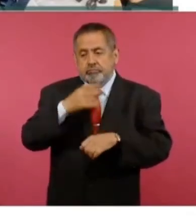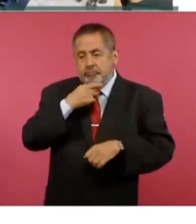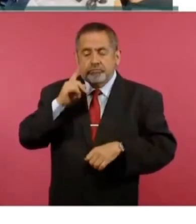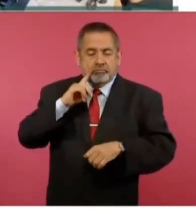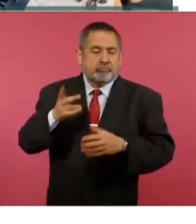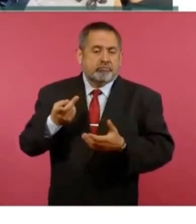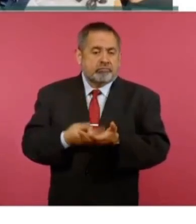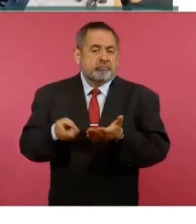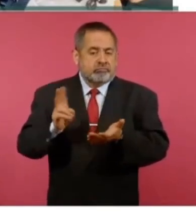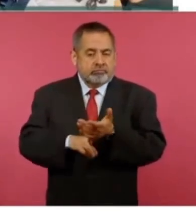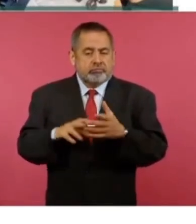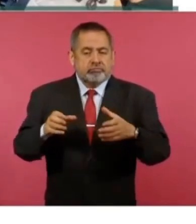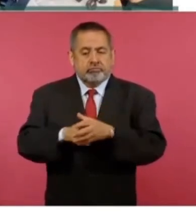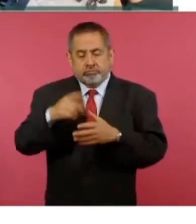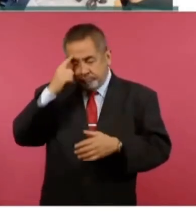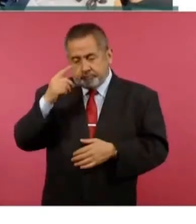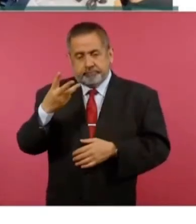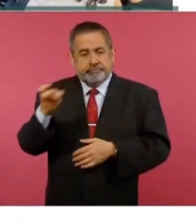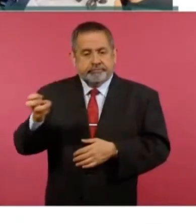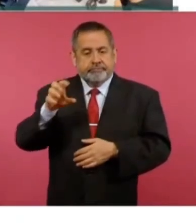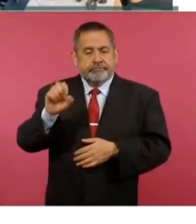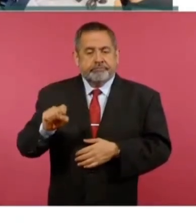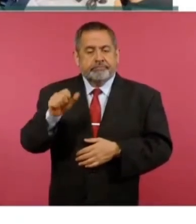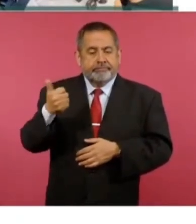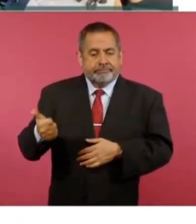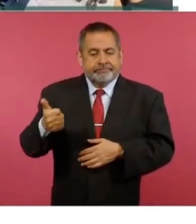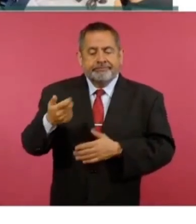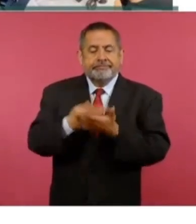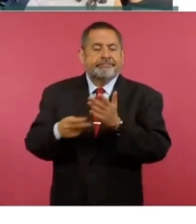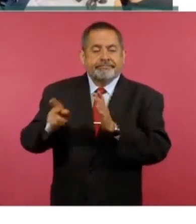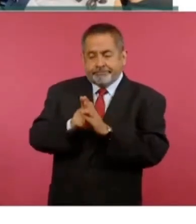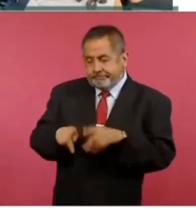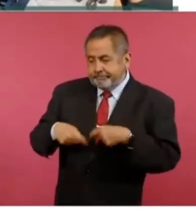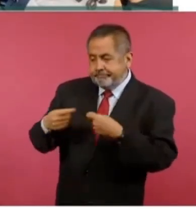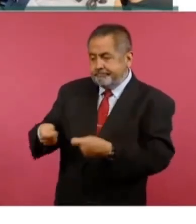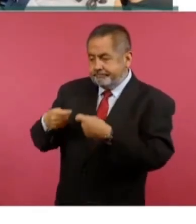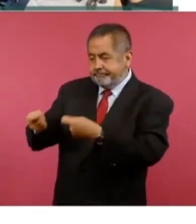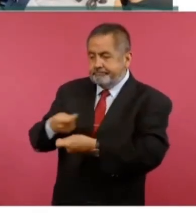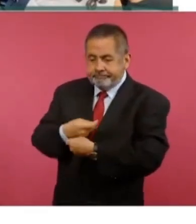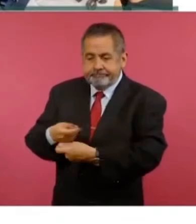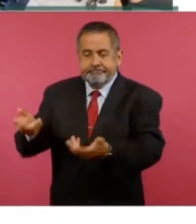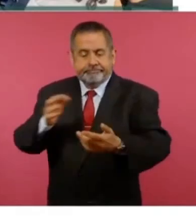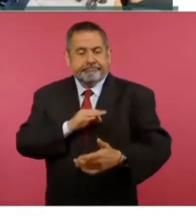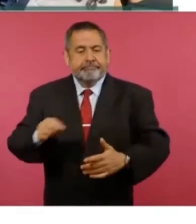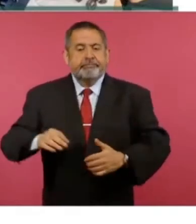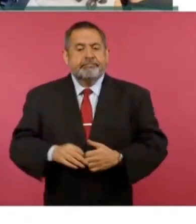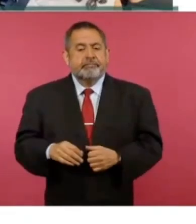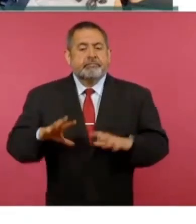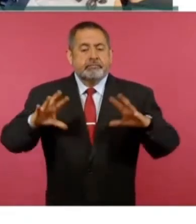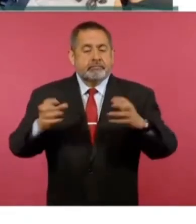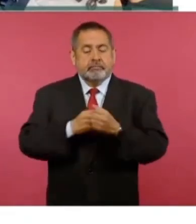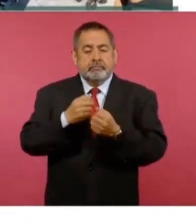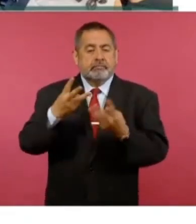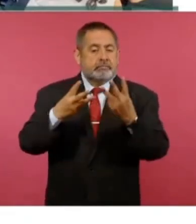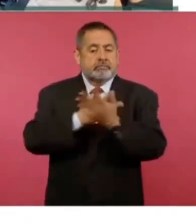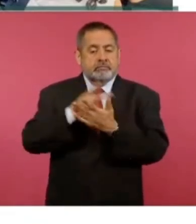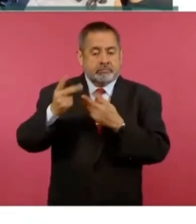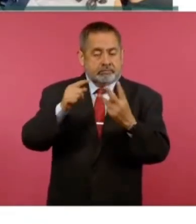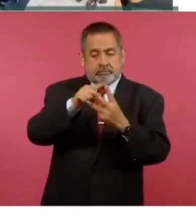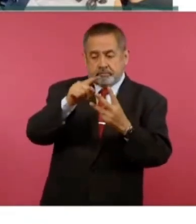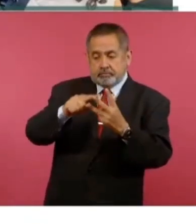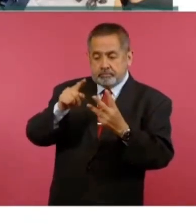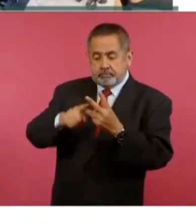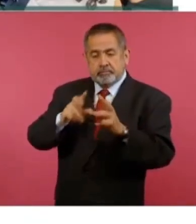médicos especialistas para 366 plazas que se salieron a ofertar. De estos 3 programas, presidente, es el